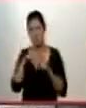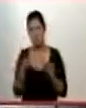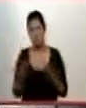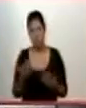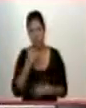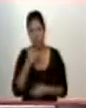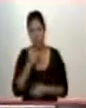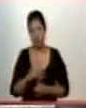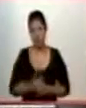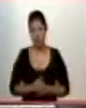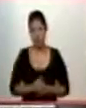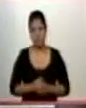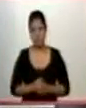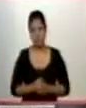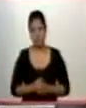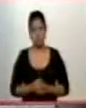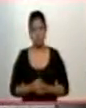retos.